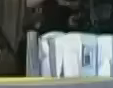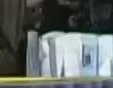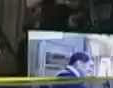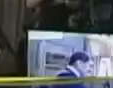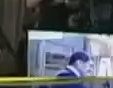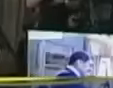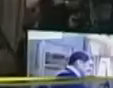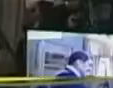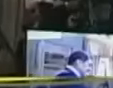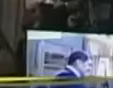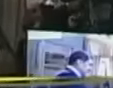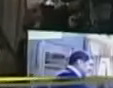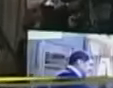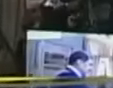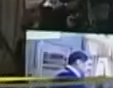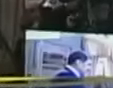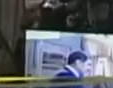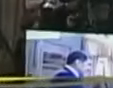Venezuela.